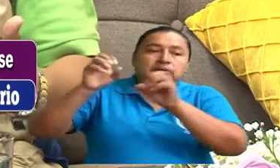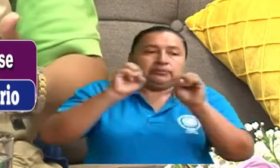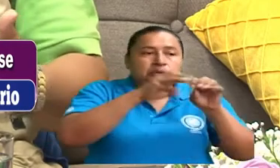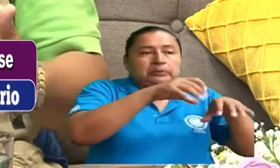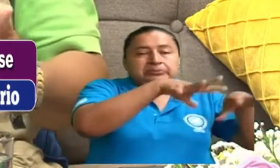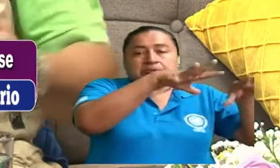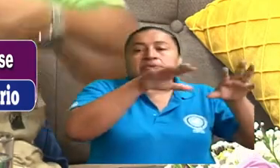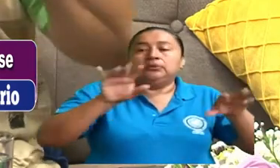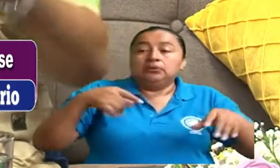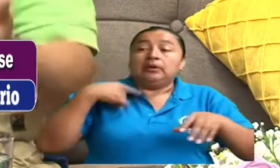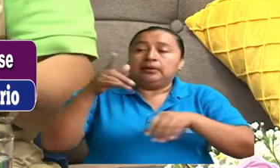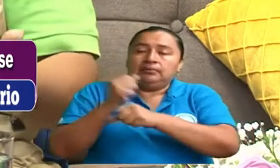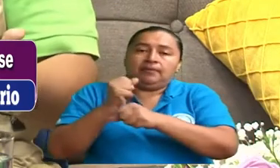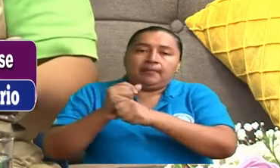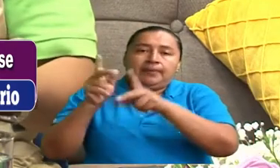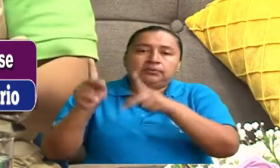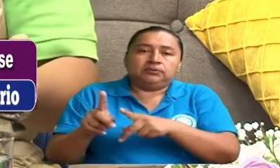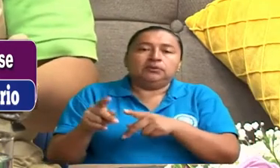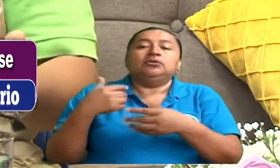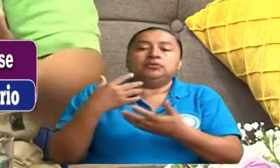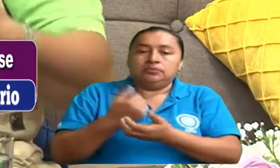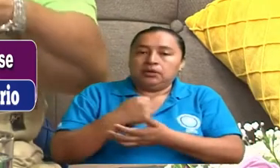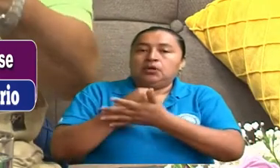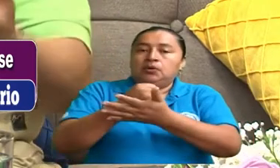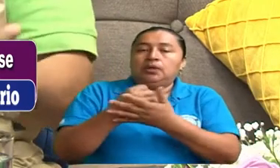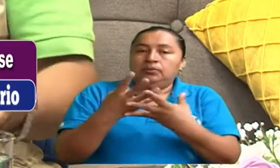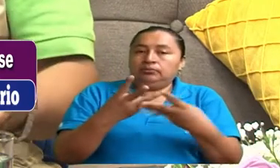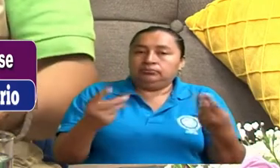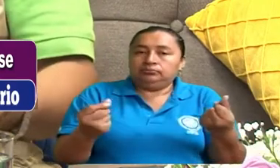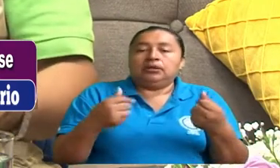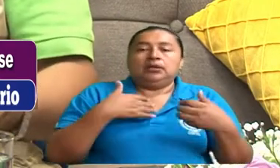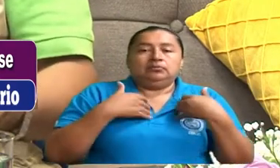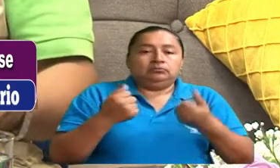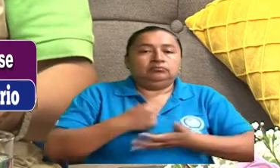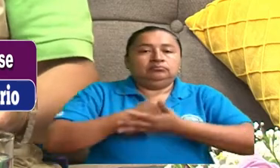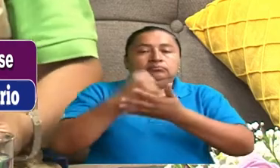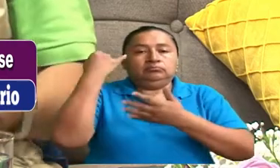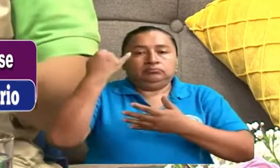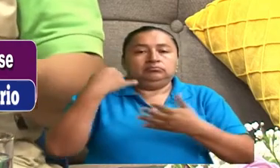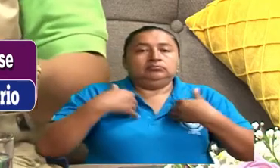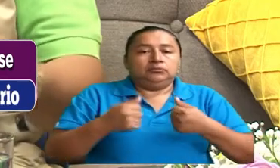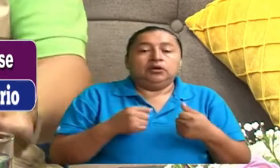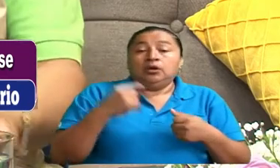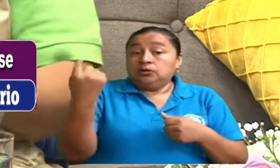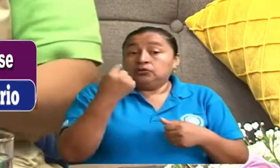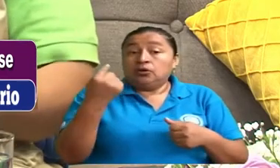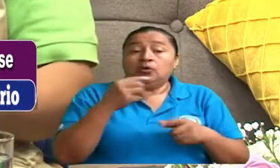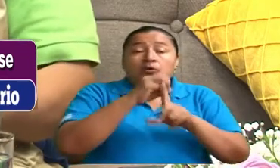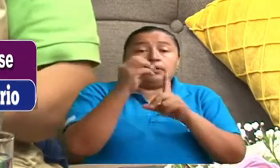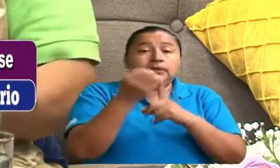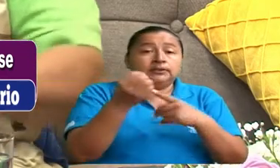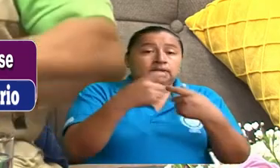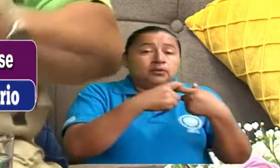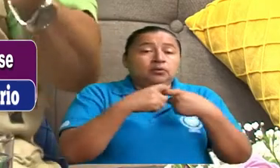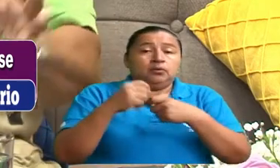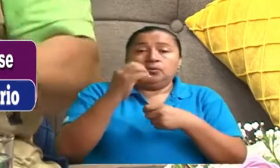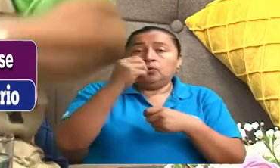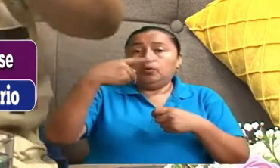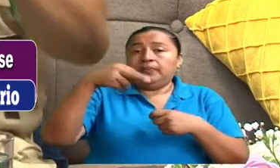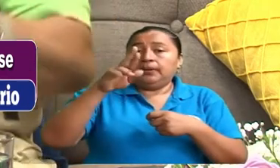estamos haciendo mejores aportes al medio ambiente, mejores aportes a la salud, ¿no? ¿Ya? Porque no solo se trata de organizar una cooperativa